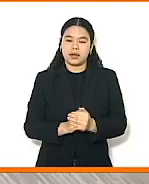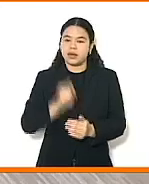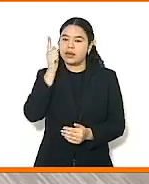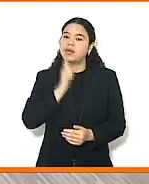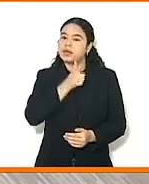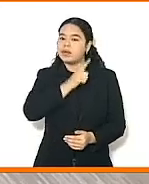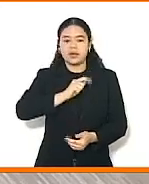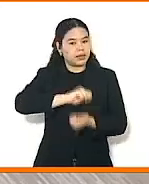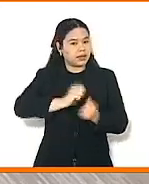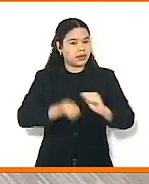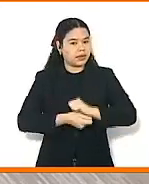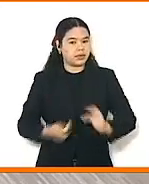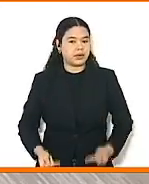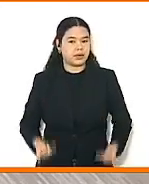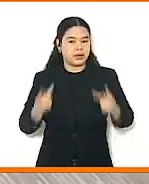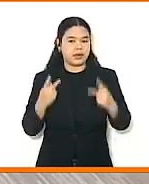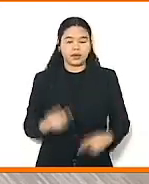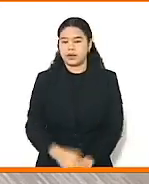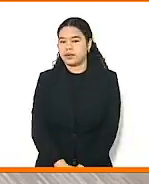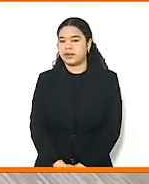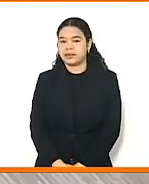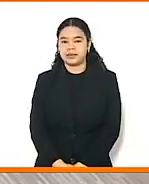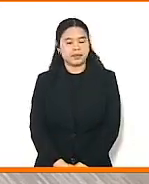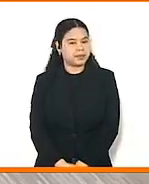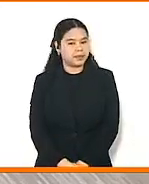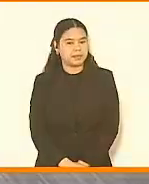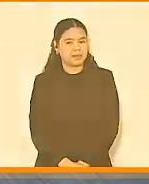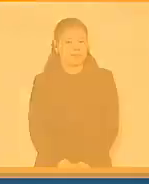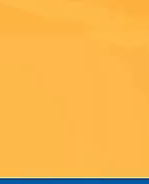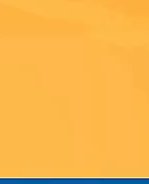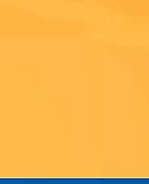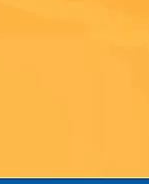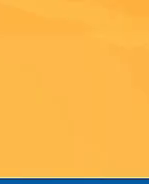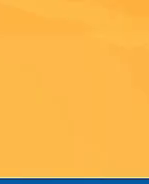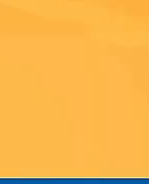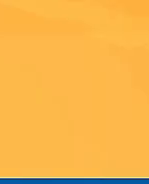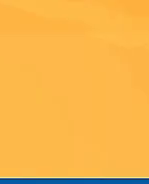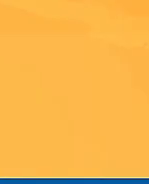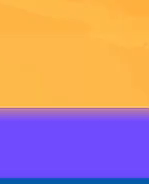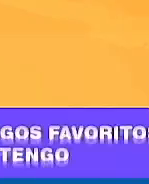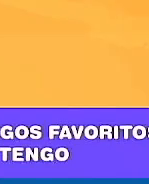ganar? Loto te cambia la vida. ¡Ay, qué bonito!